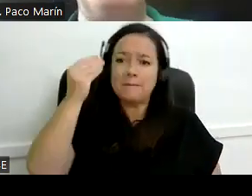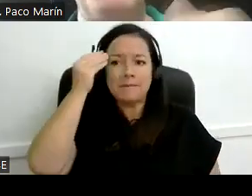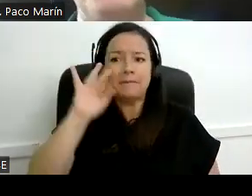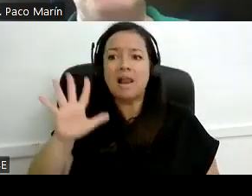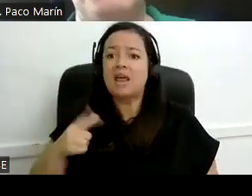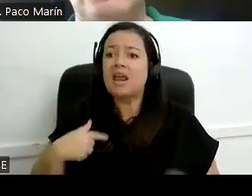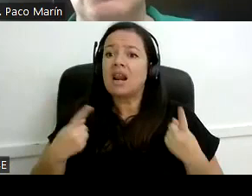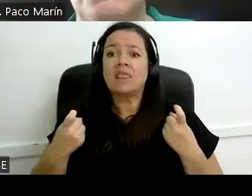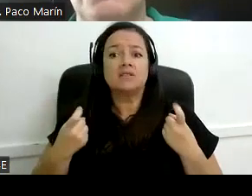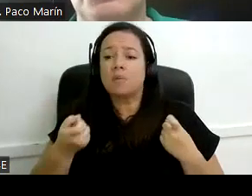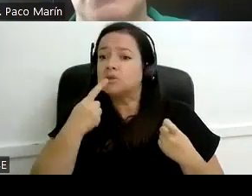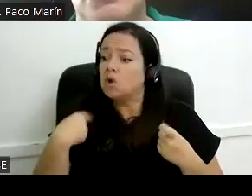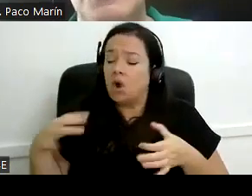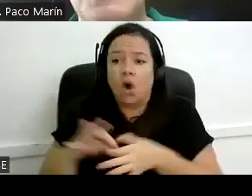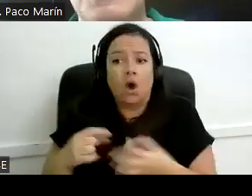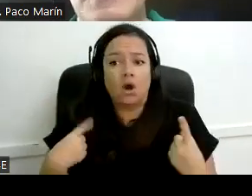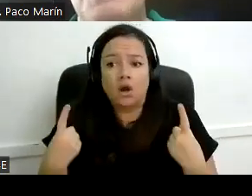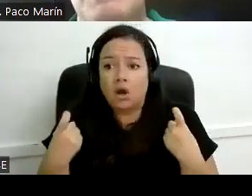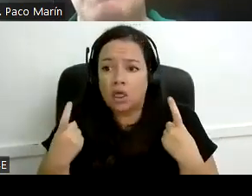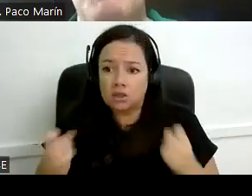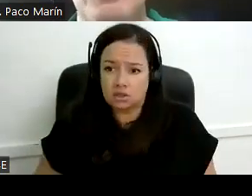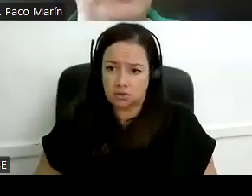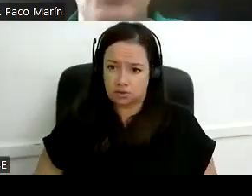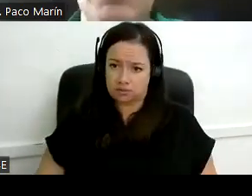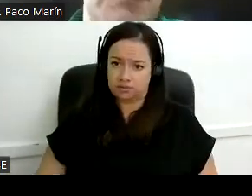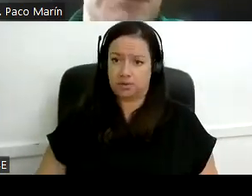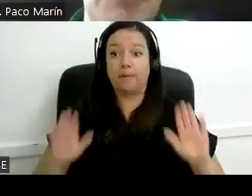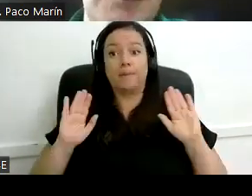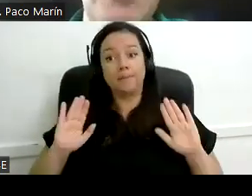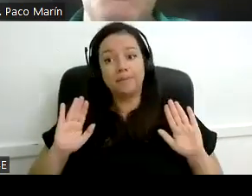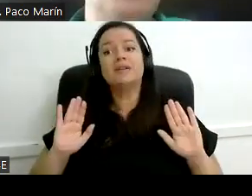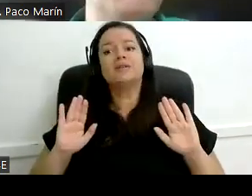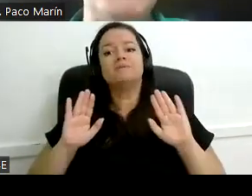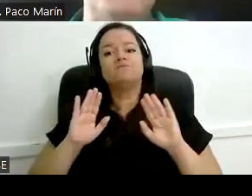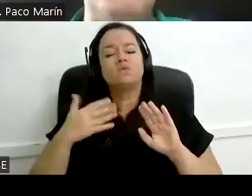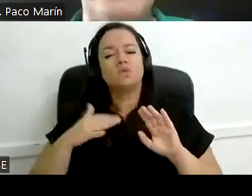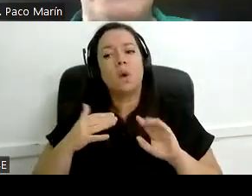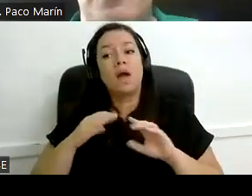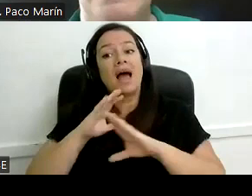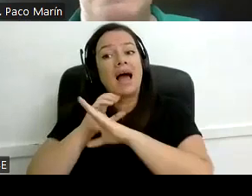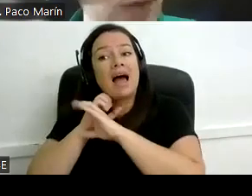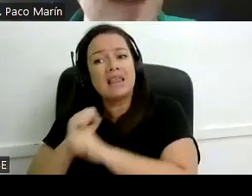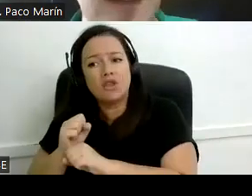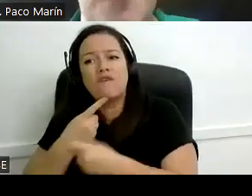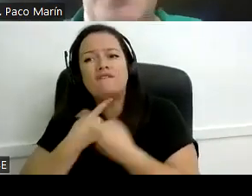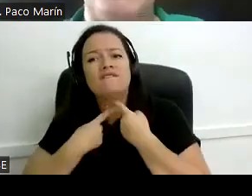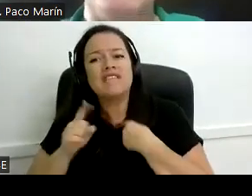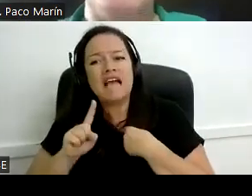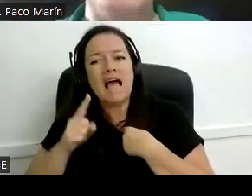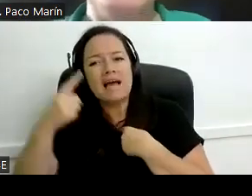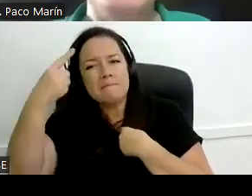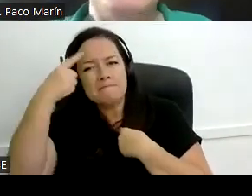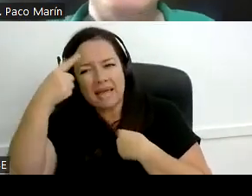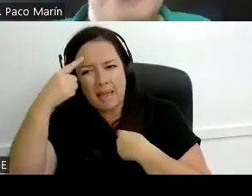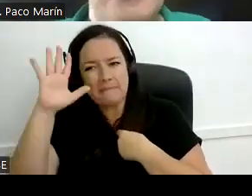tirasen al mar sin un flotador. Pero ya os digo, es una adicción mucho más psicológica que física, pero existe también esta